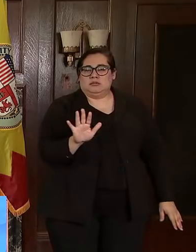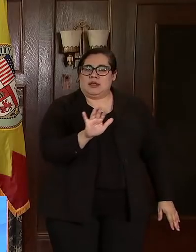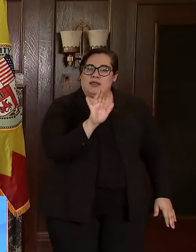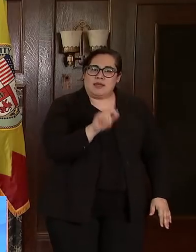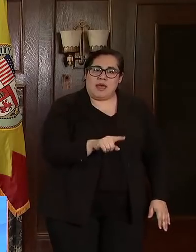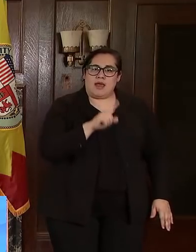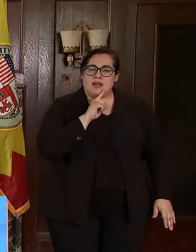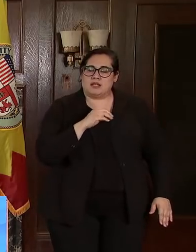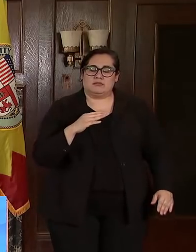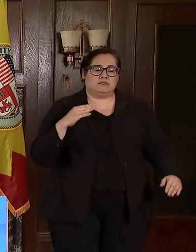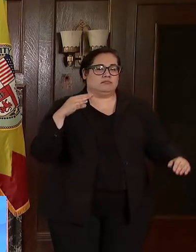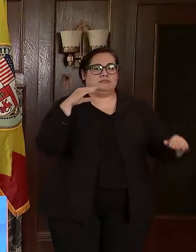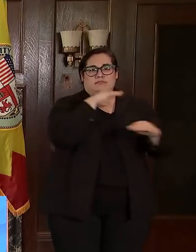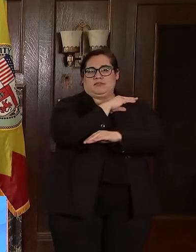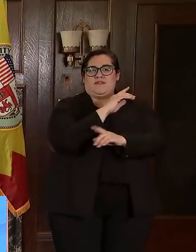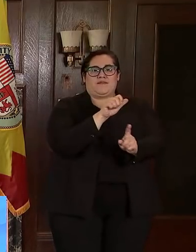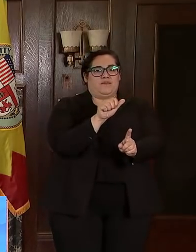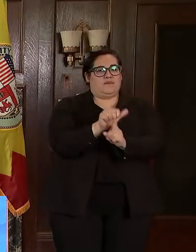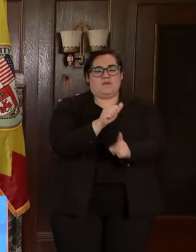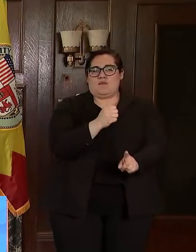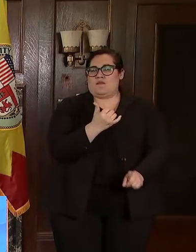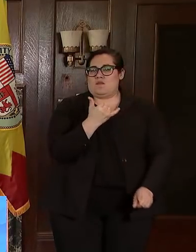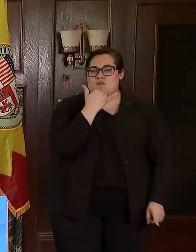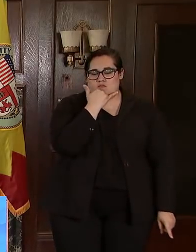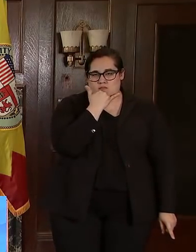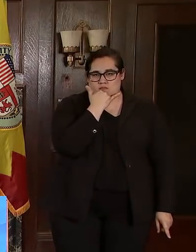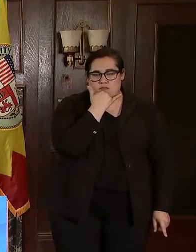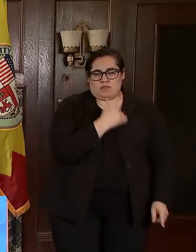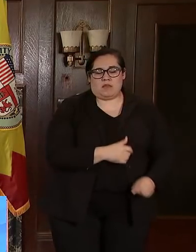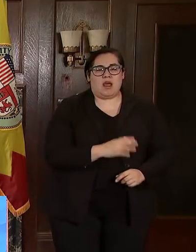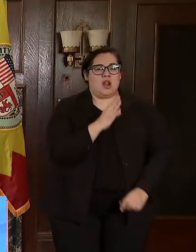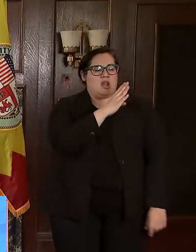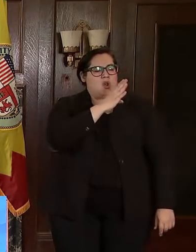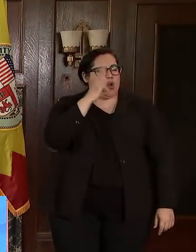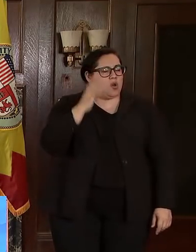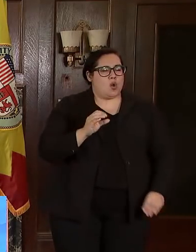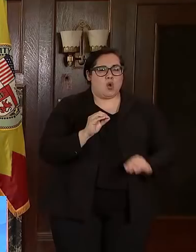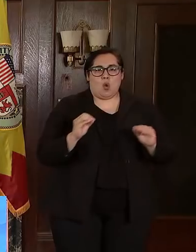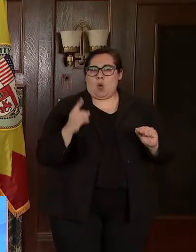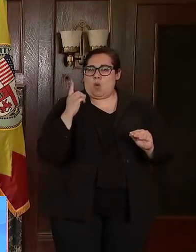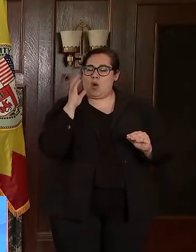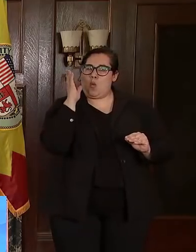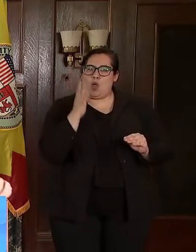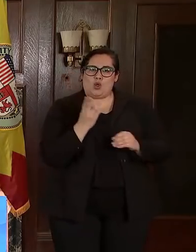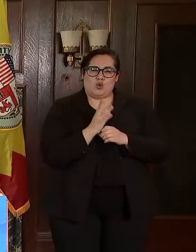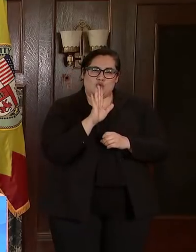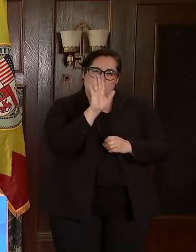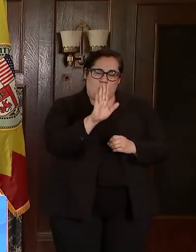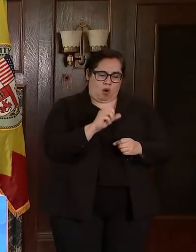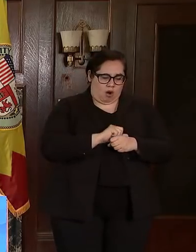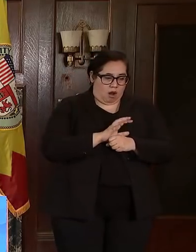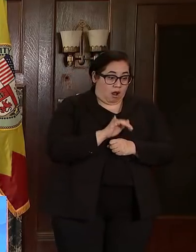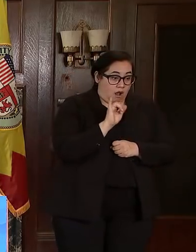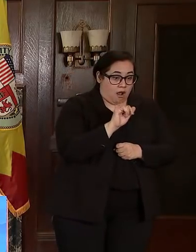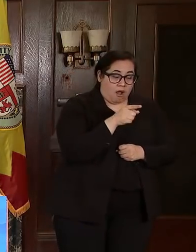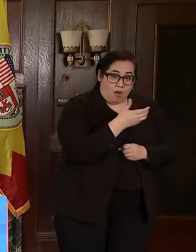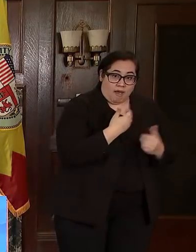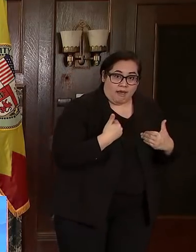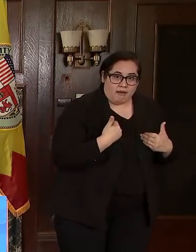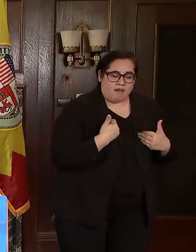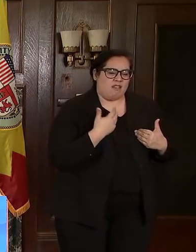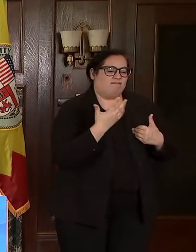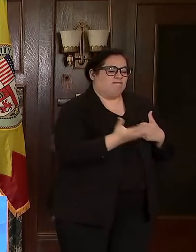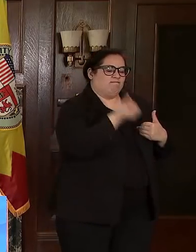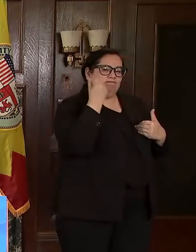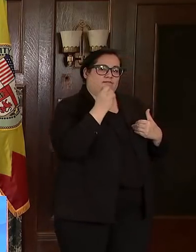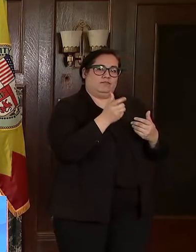Esto es completamente falso. Nadie usará sus resultados médicos para hacerle daño a